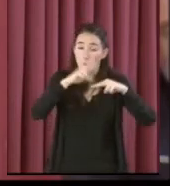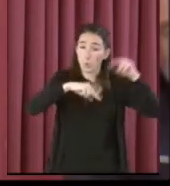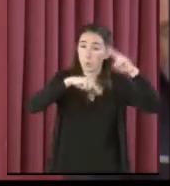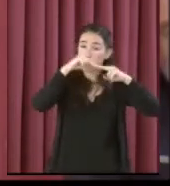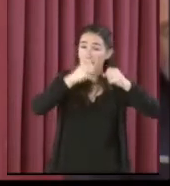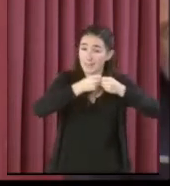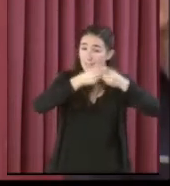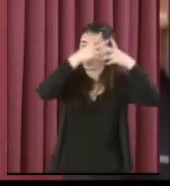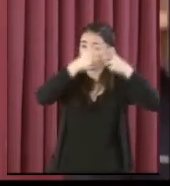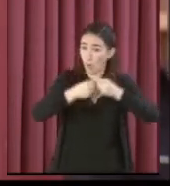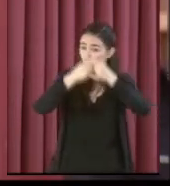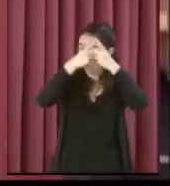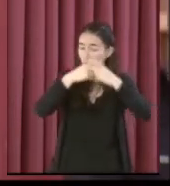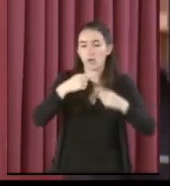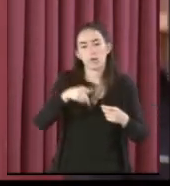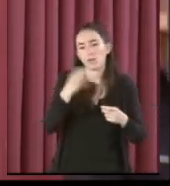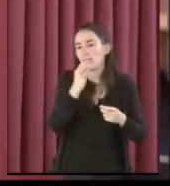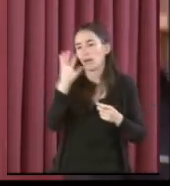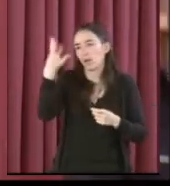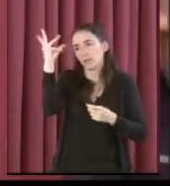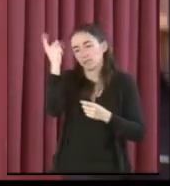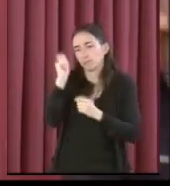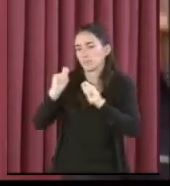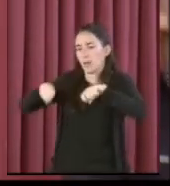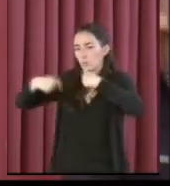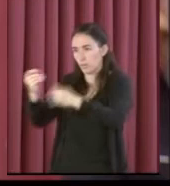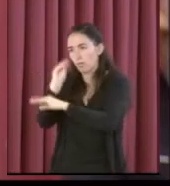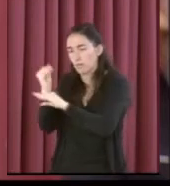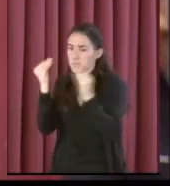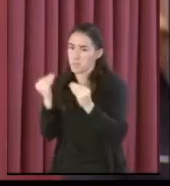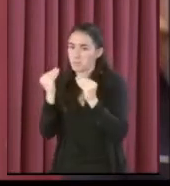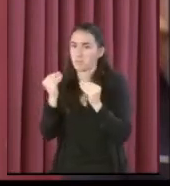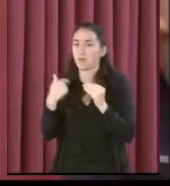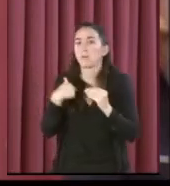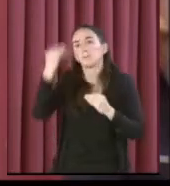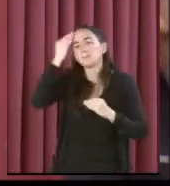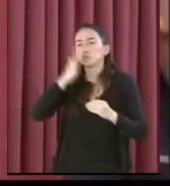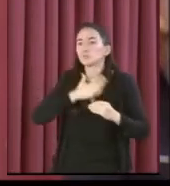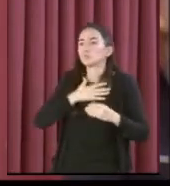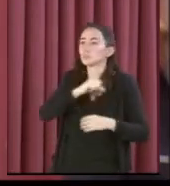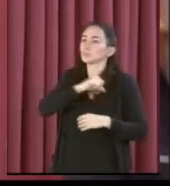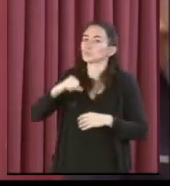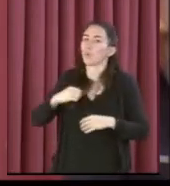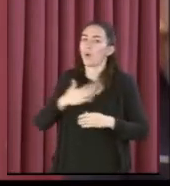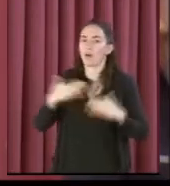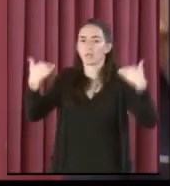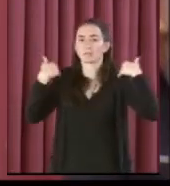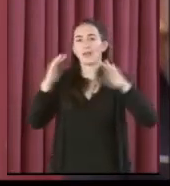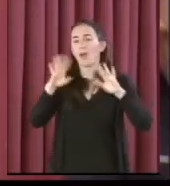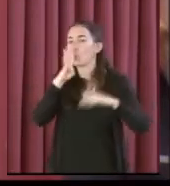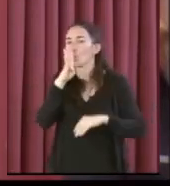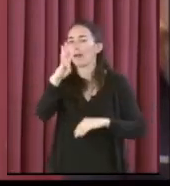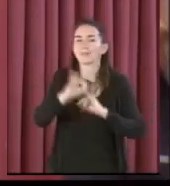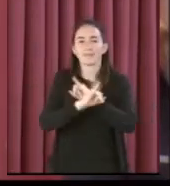queremos un urbanismo sostenible, no es algo que competa a una sola corporación, que se limite a una legislatura, sino